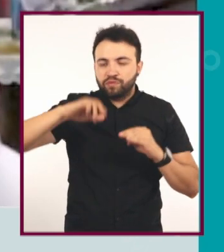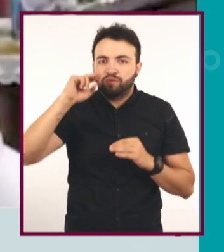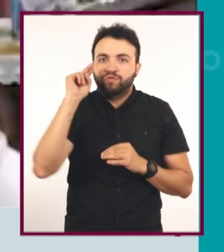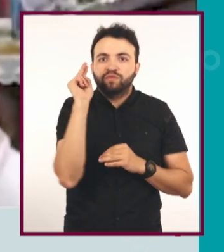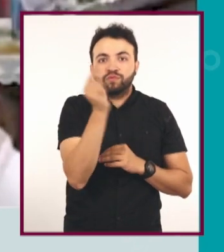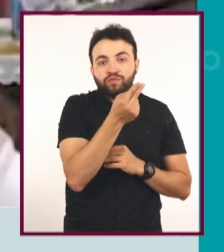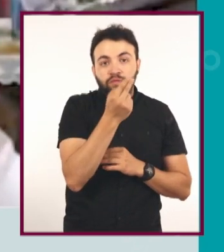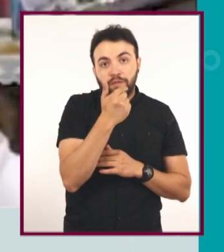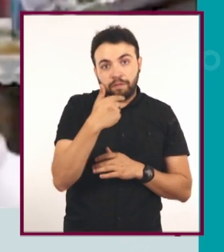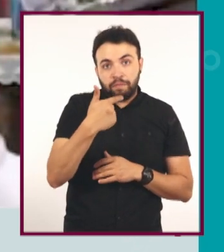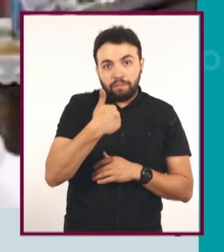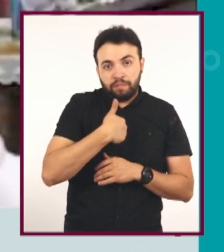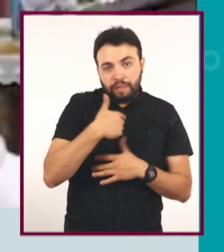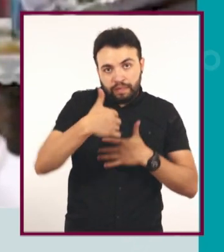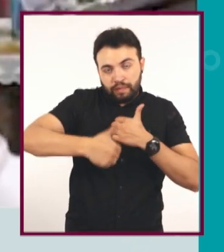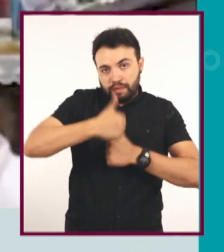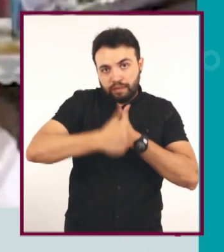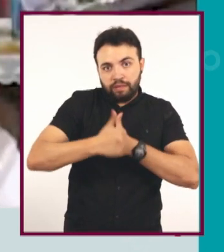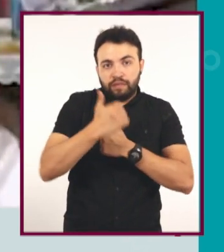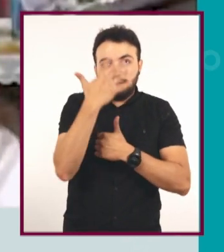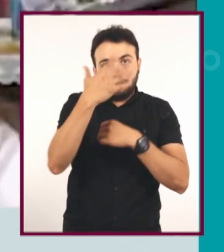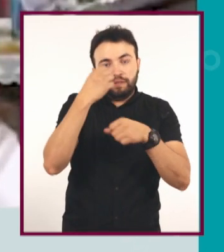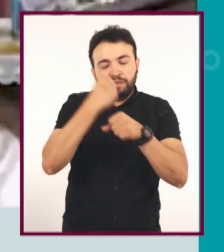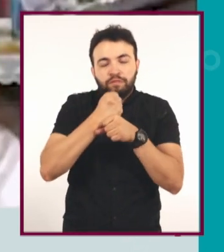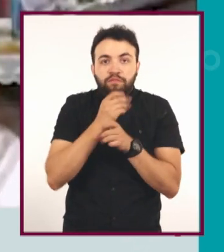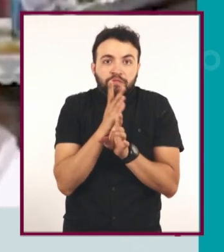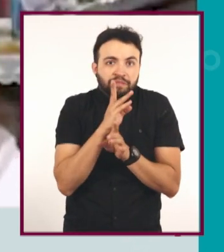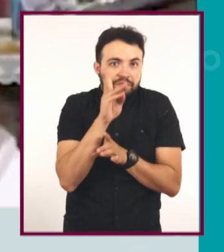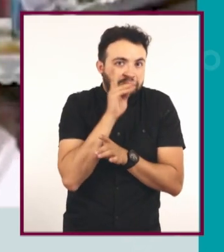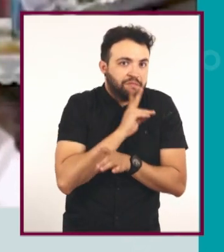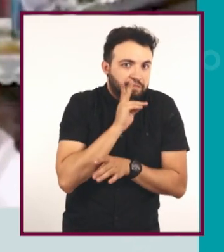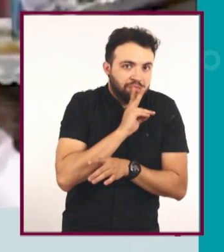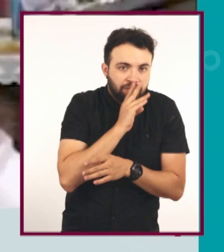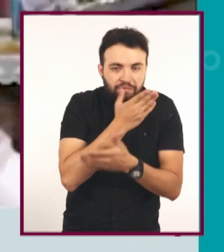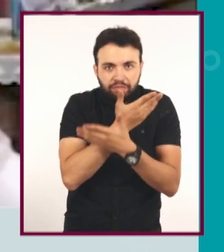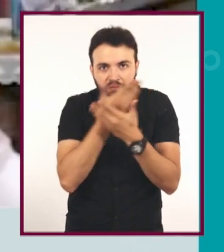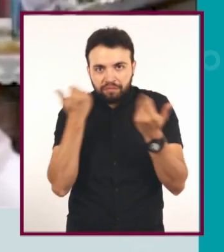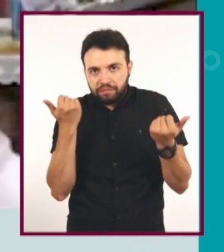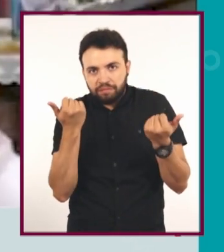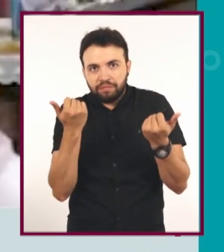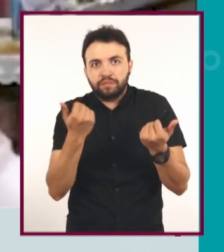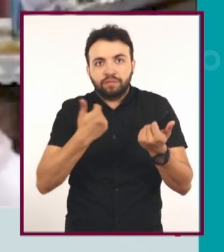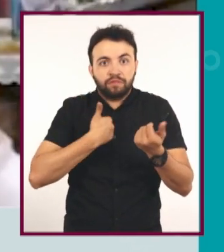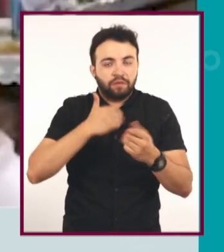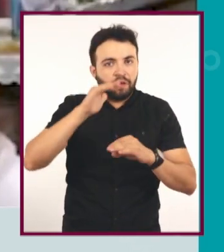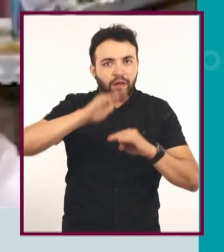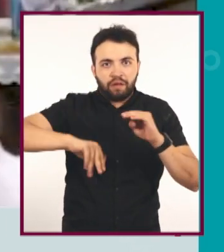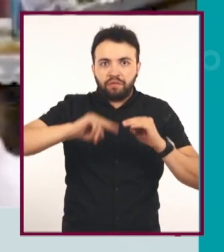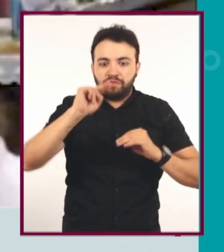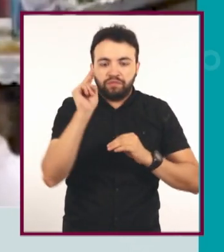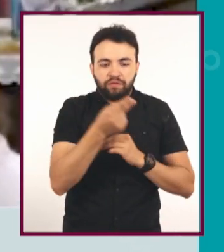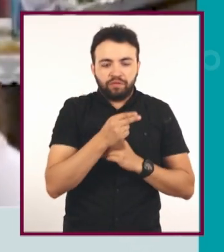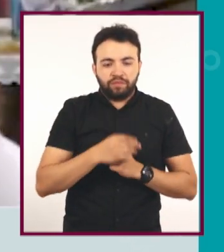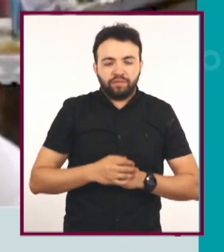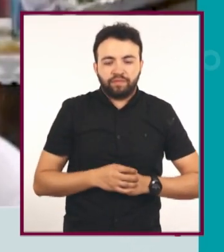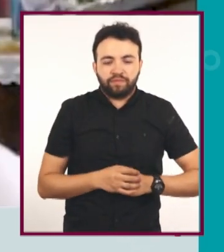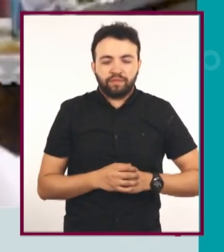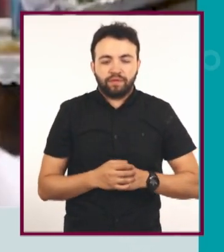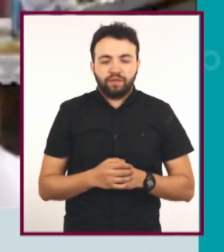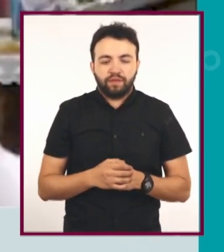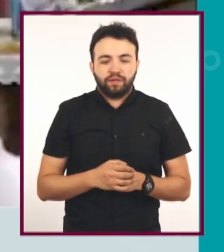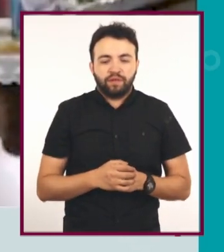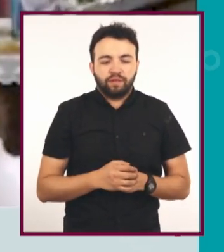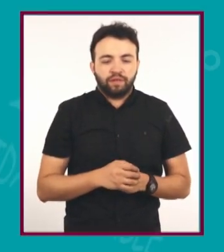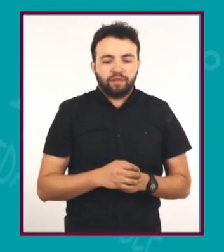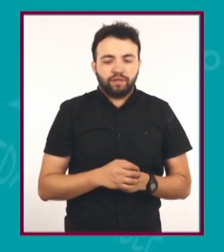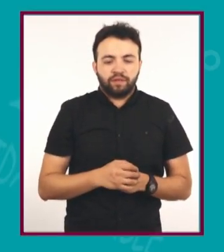la universidad. Mi carrera es de 5 años, entonces probablemente voy a terminar de salir